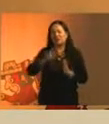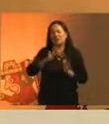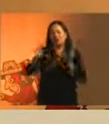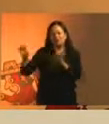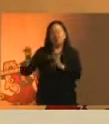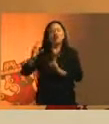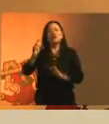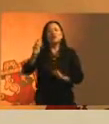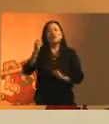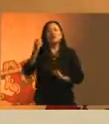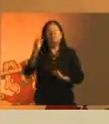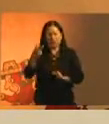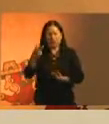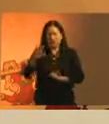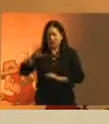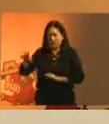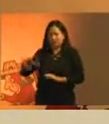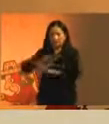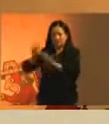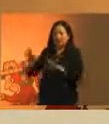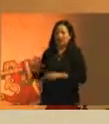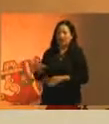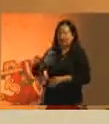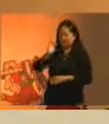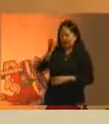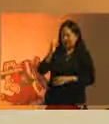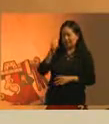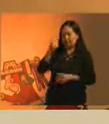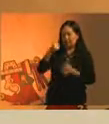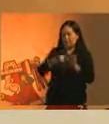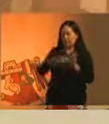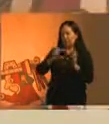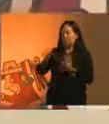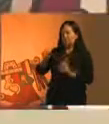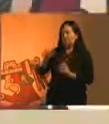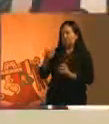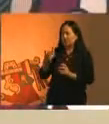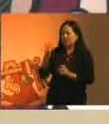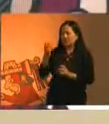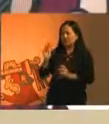empezó a ser derrotada en enero de 1924 y ya para marzo estaba en total huida